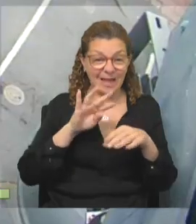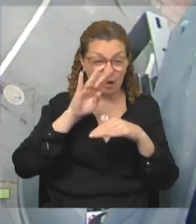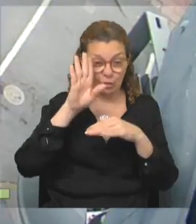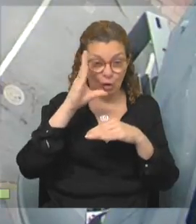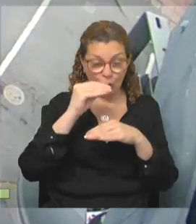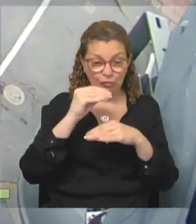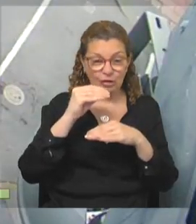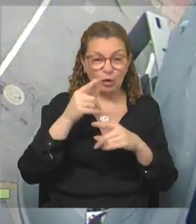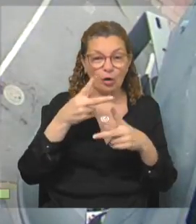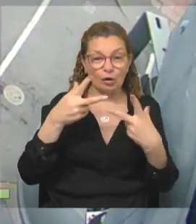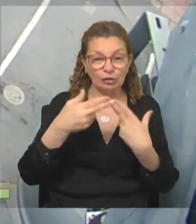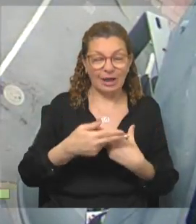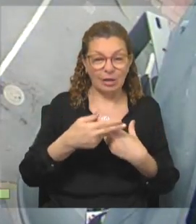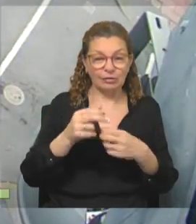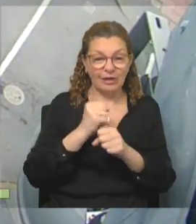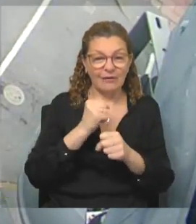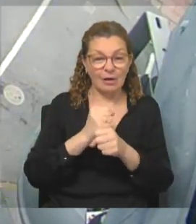trabajos de